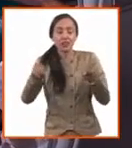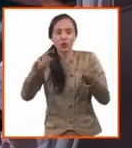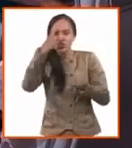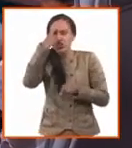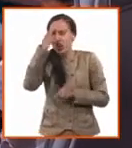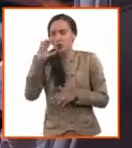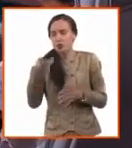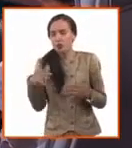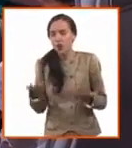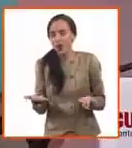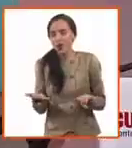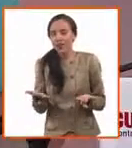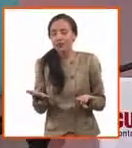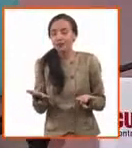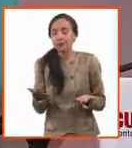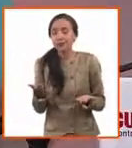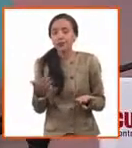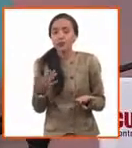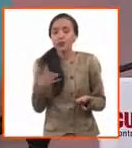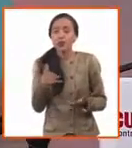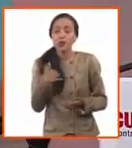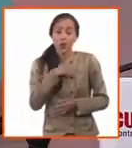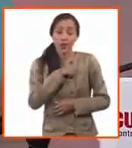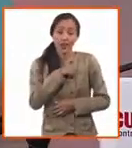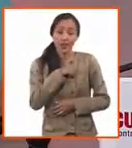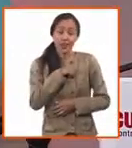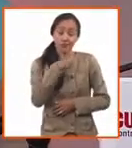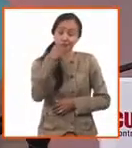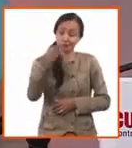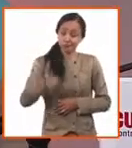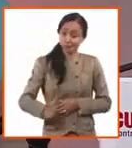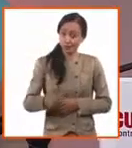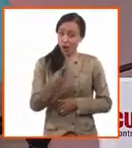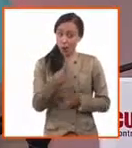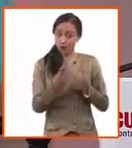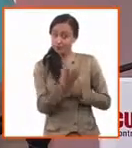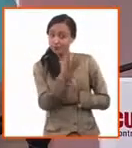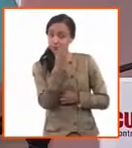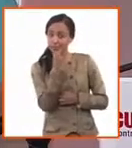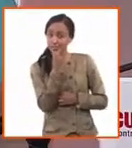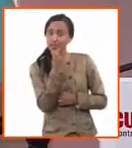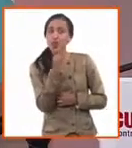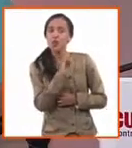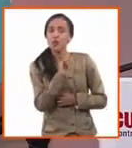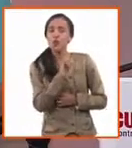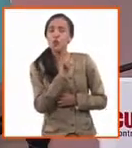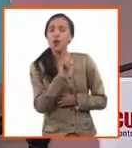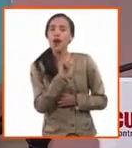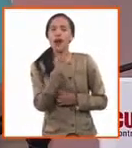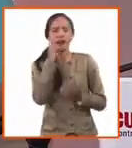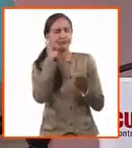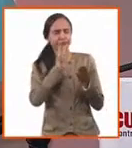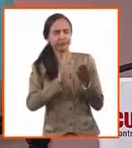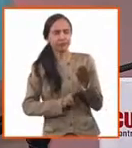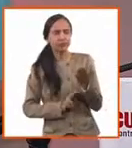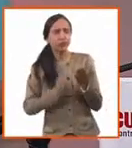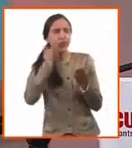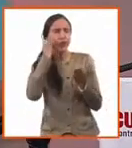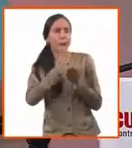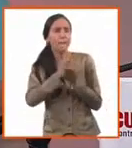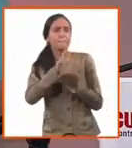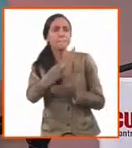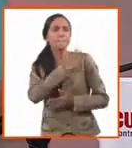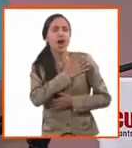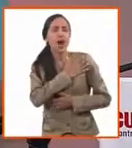quería de dos manera aprovechar ahora que has mencionado sea las lecturas sobre sobre los marxismos